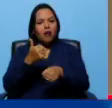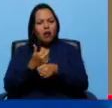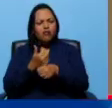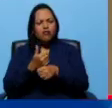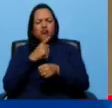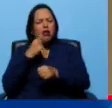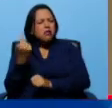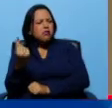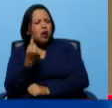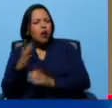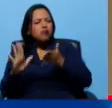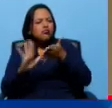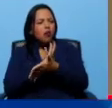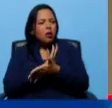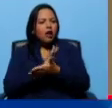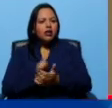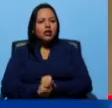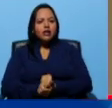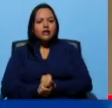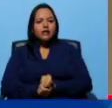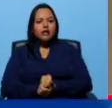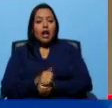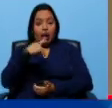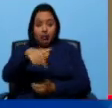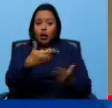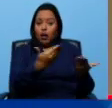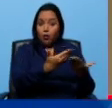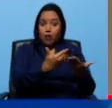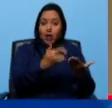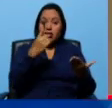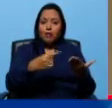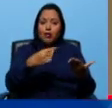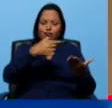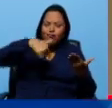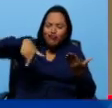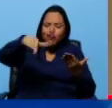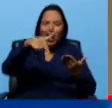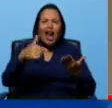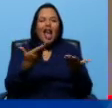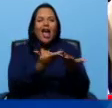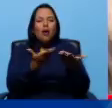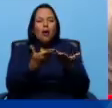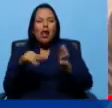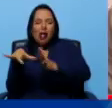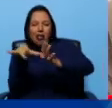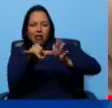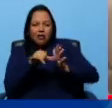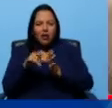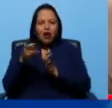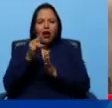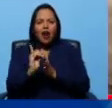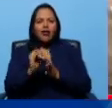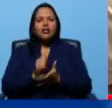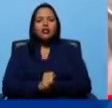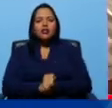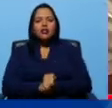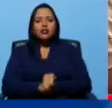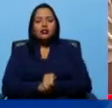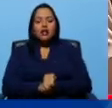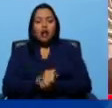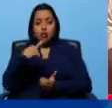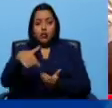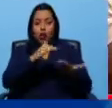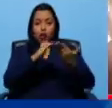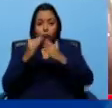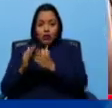en la técnica industrial Leonardo Infante, sino en todos los centros educativos que componen el ámbito territorial de la